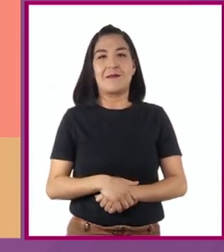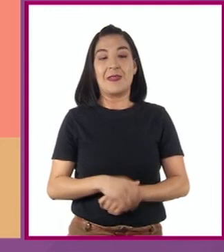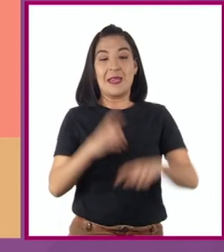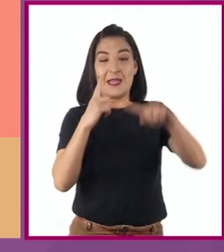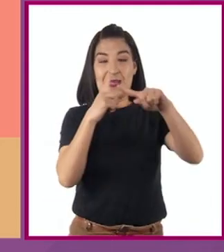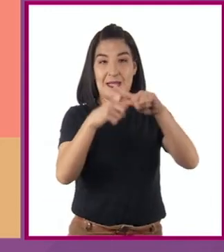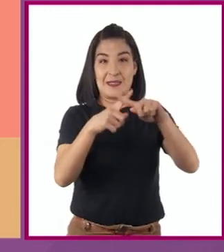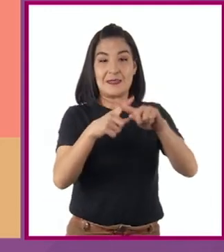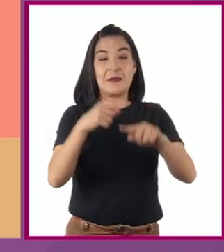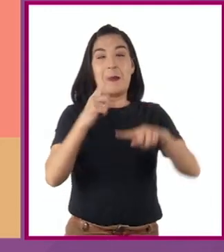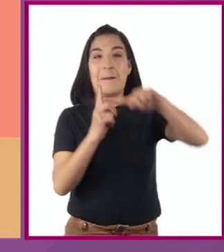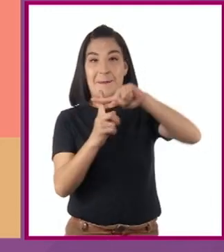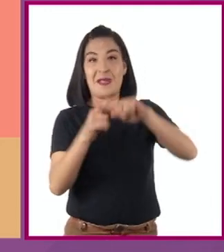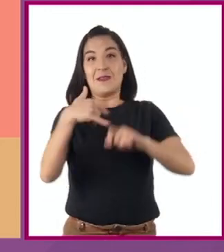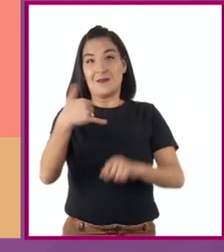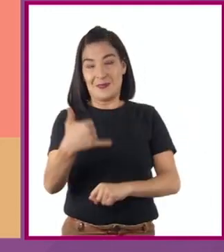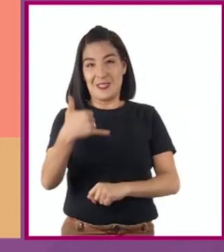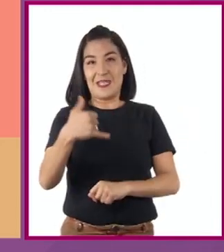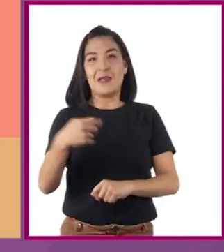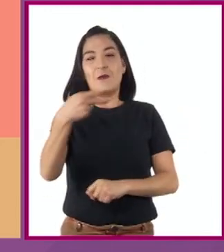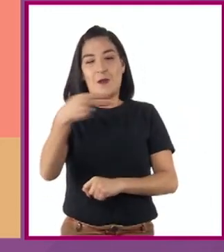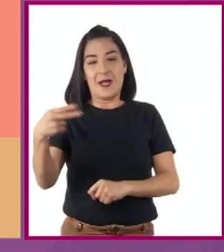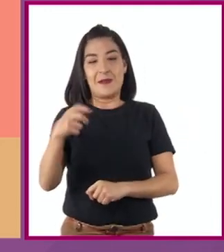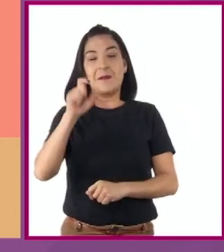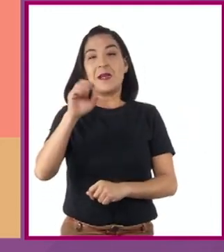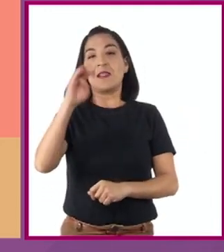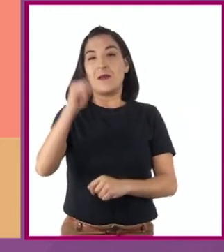29,256. X menos Y igual a